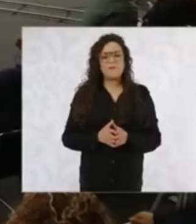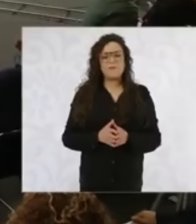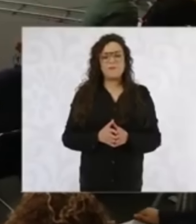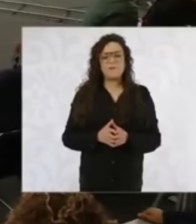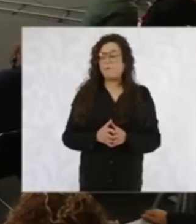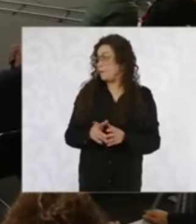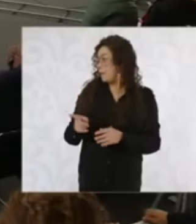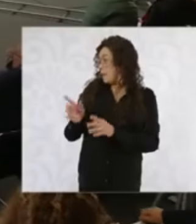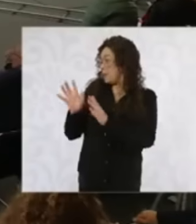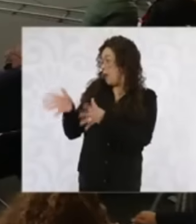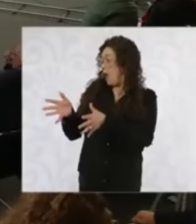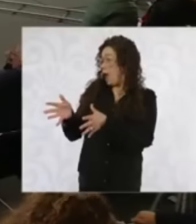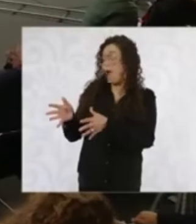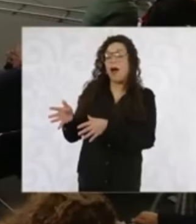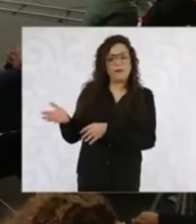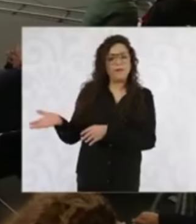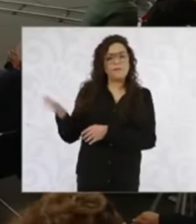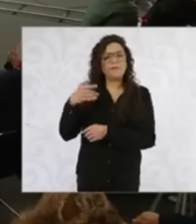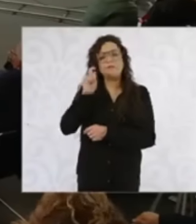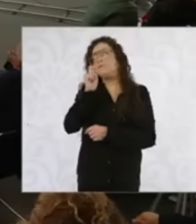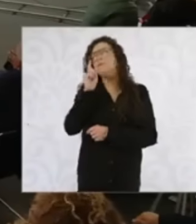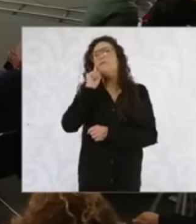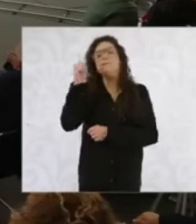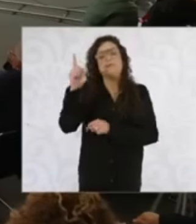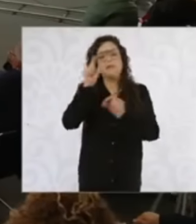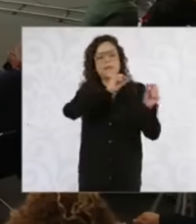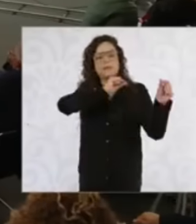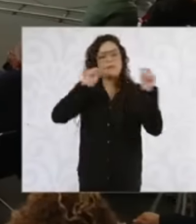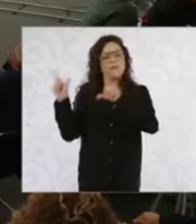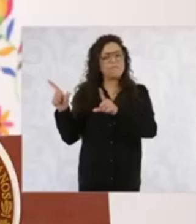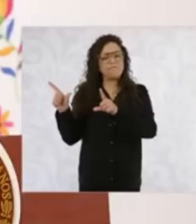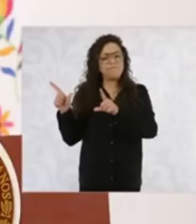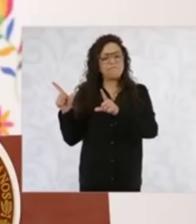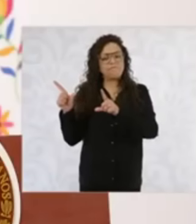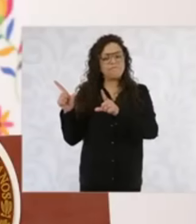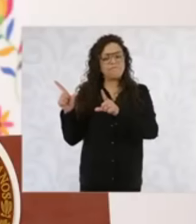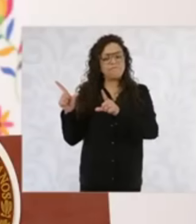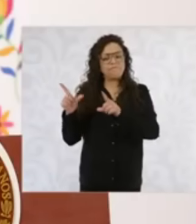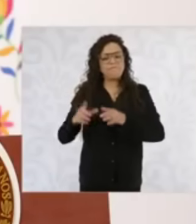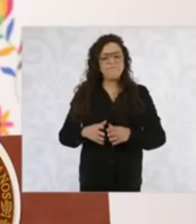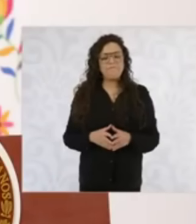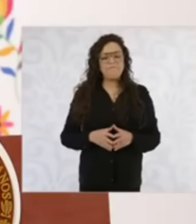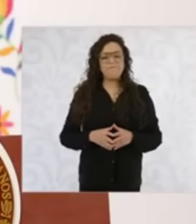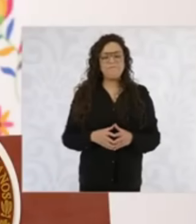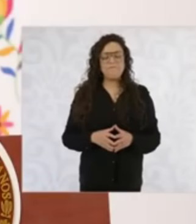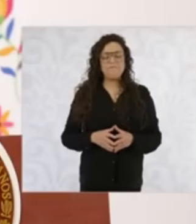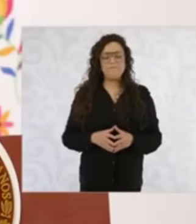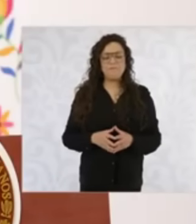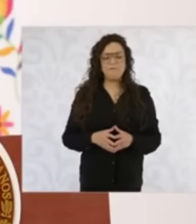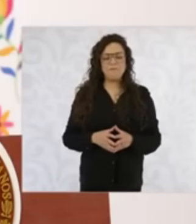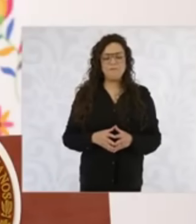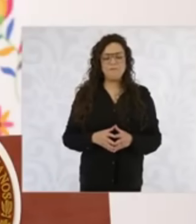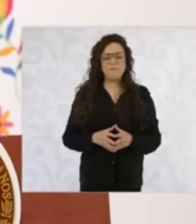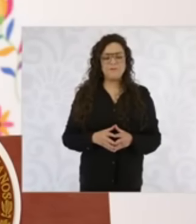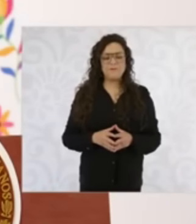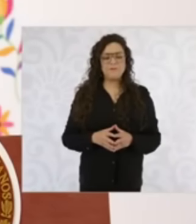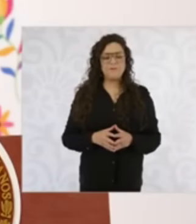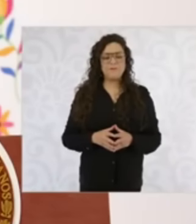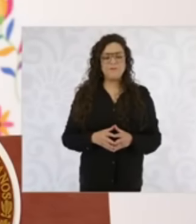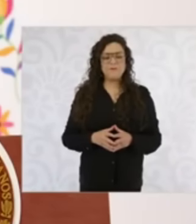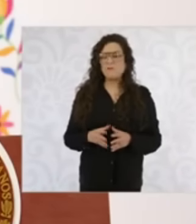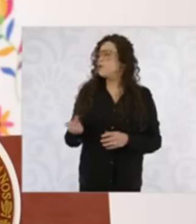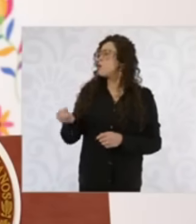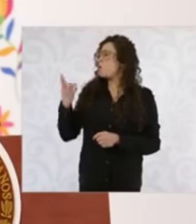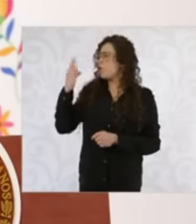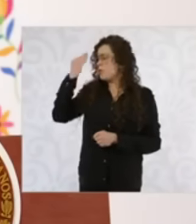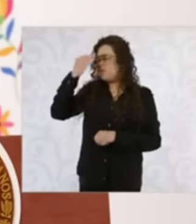salario mínimo. Y aquí es donde se pone interesante la cosa. Acuérdense muy bien. El salario mínimo se ha estado incrementando en el otro